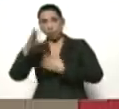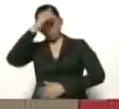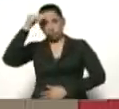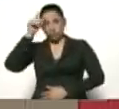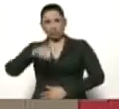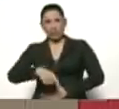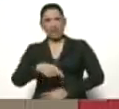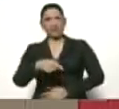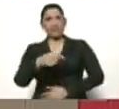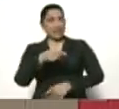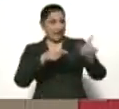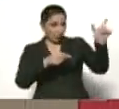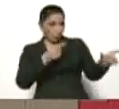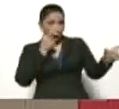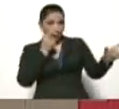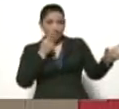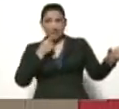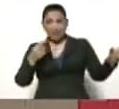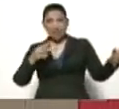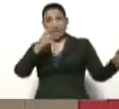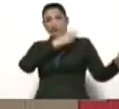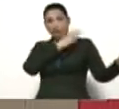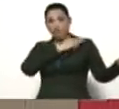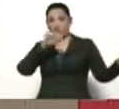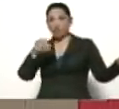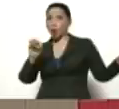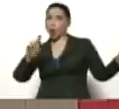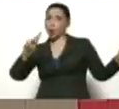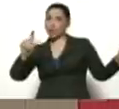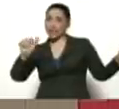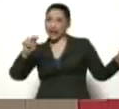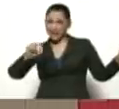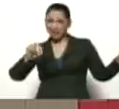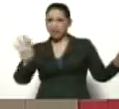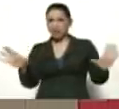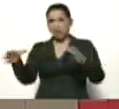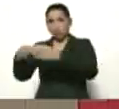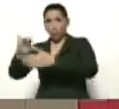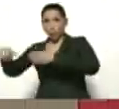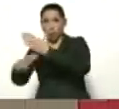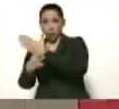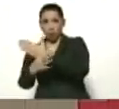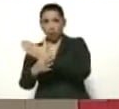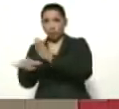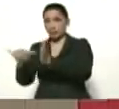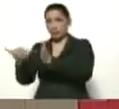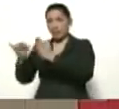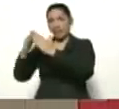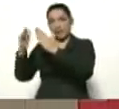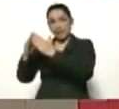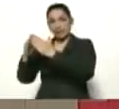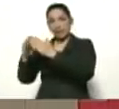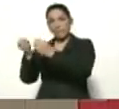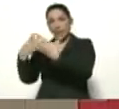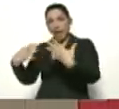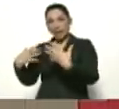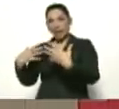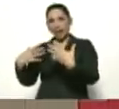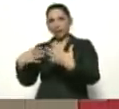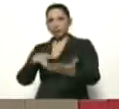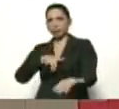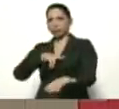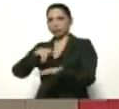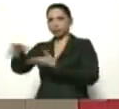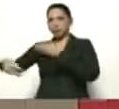jordan cuadro el jefe silver corp se reunió con juan guaidó en las instalaciones de la casa blanca con motivo de la visita que guardó hizo a